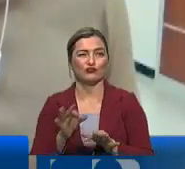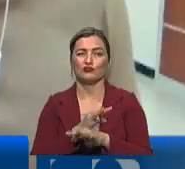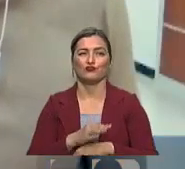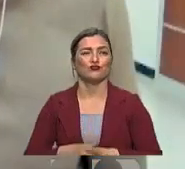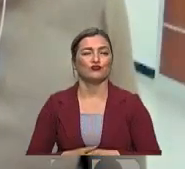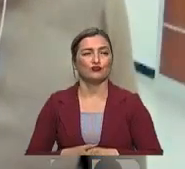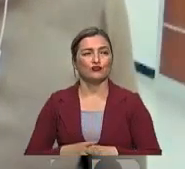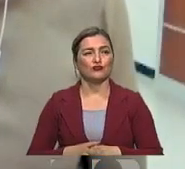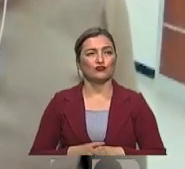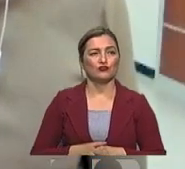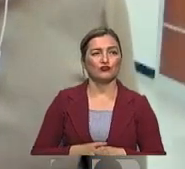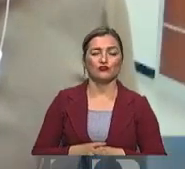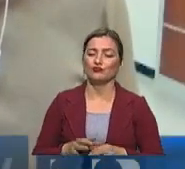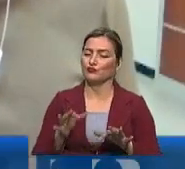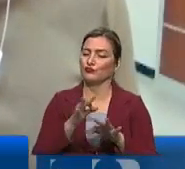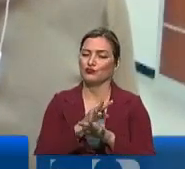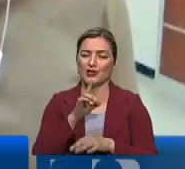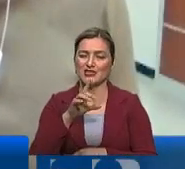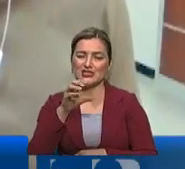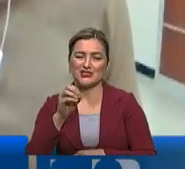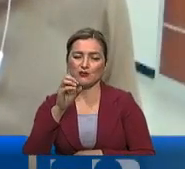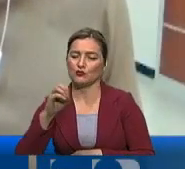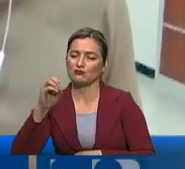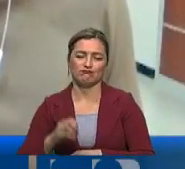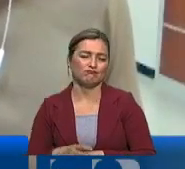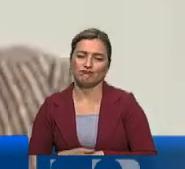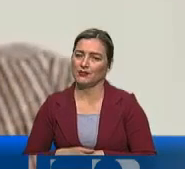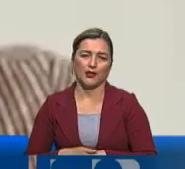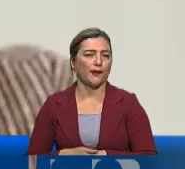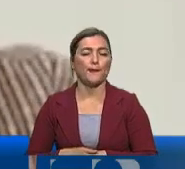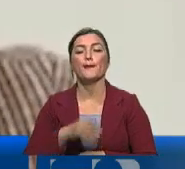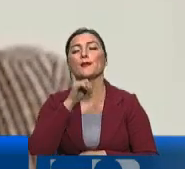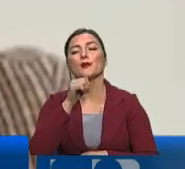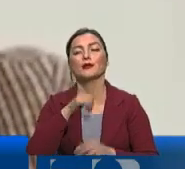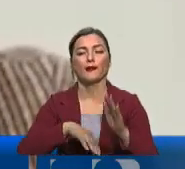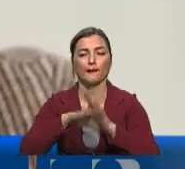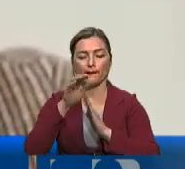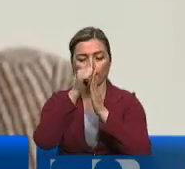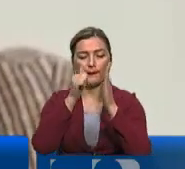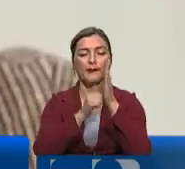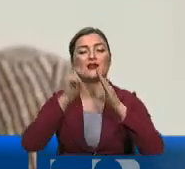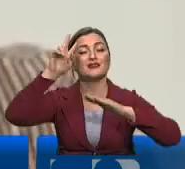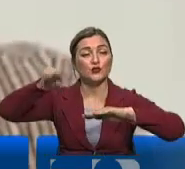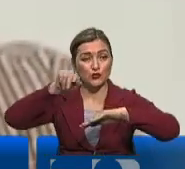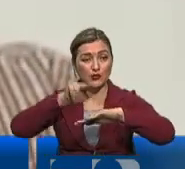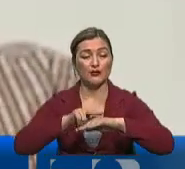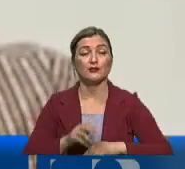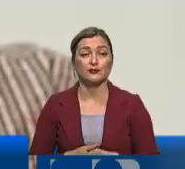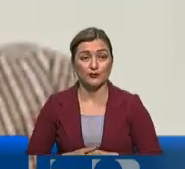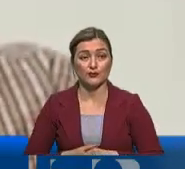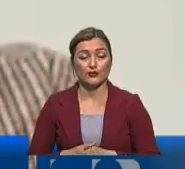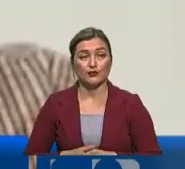está operativo, no está operativo al 100%, pero sin embargo, en la mayoría de agencias a nivel nacional